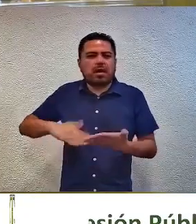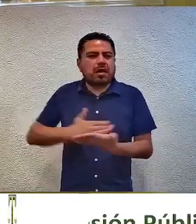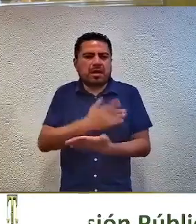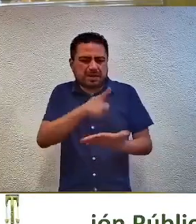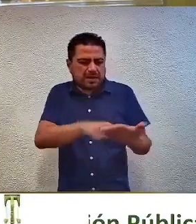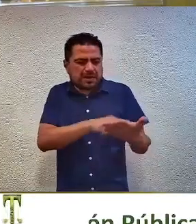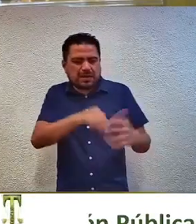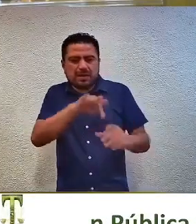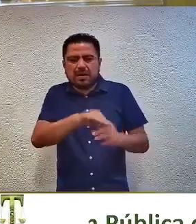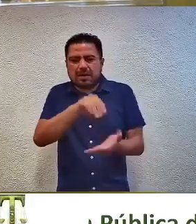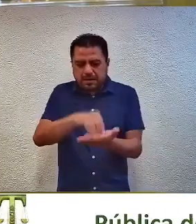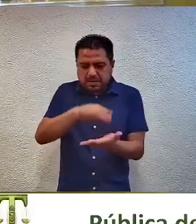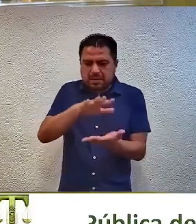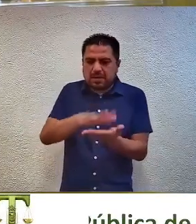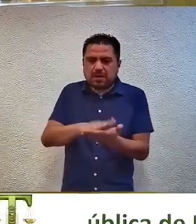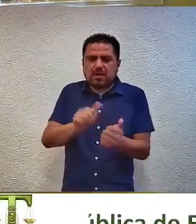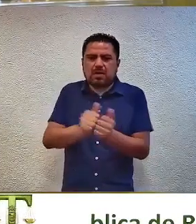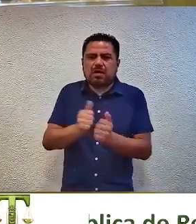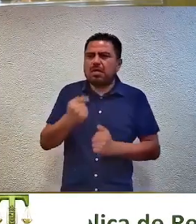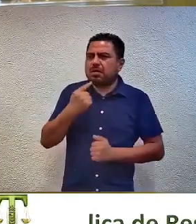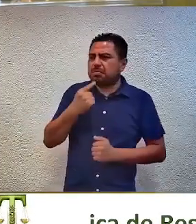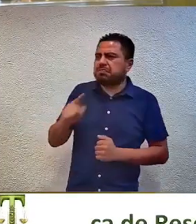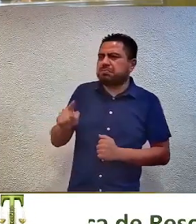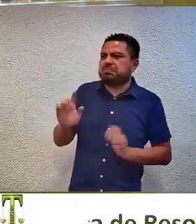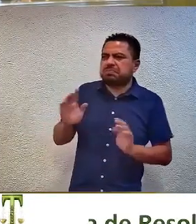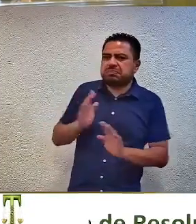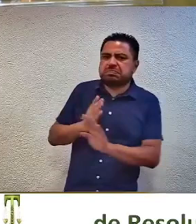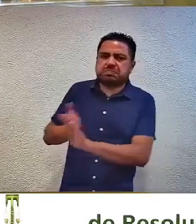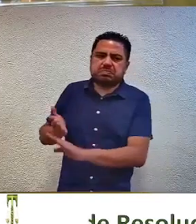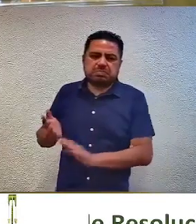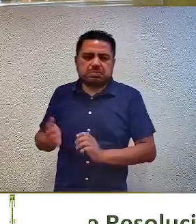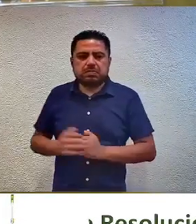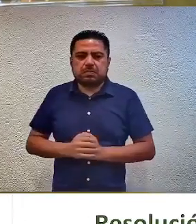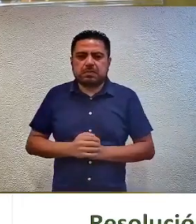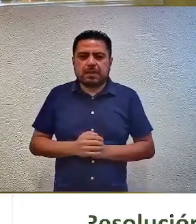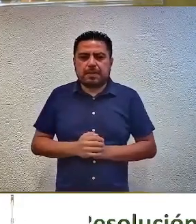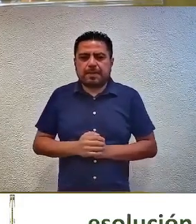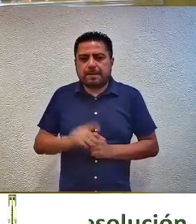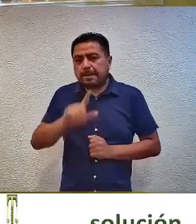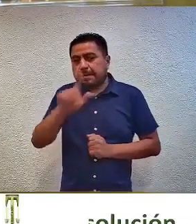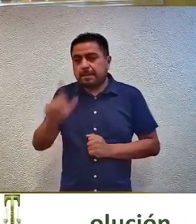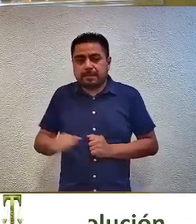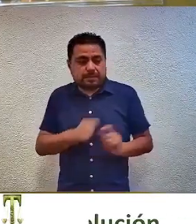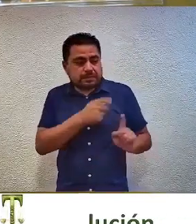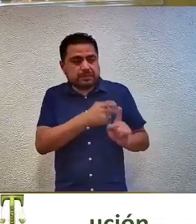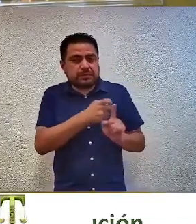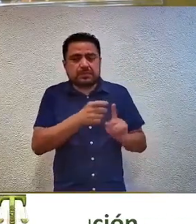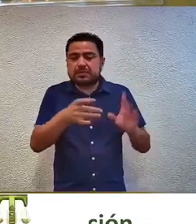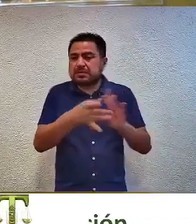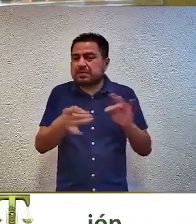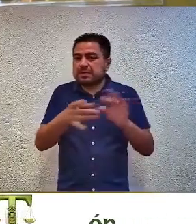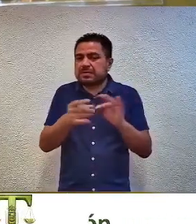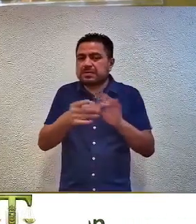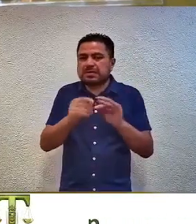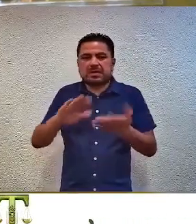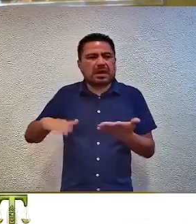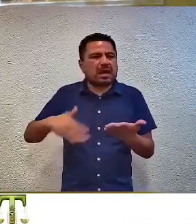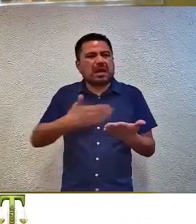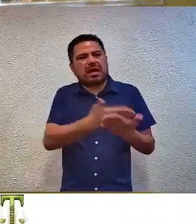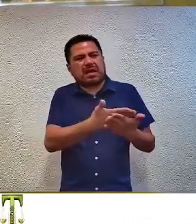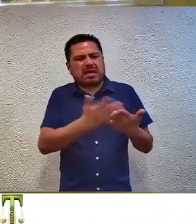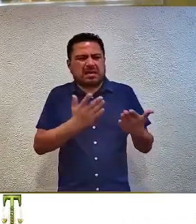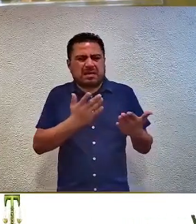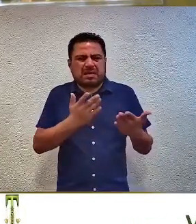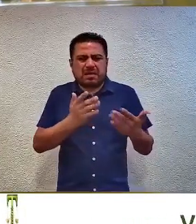que constituyen actos de calumnia. La parte recurrente aduce que la resolución impugnada transgrede el principio de